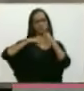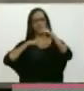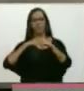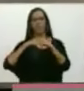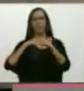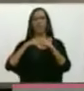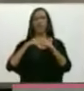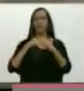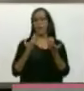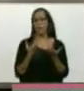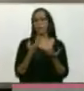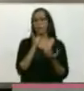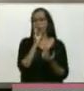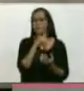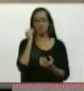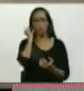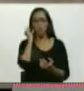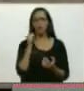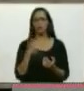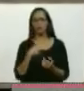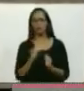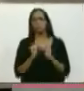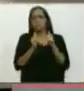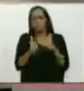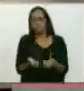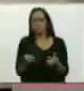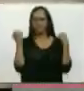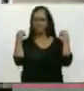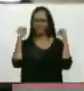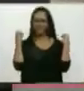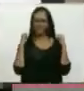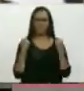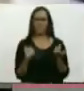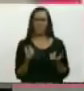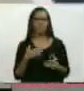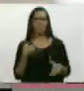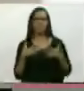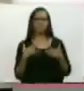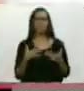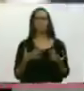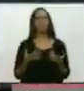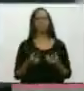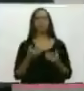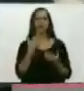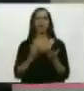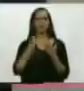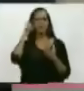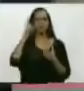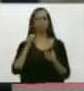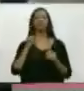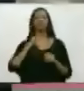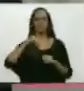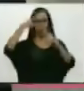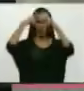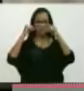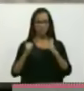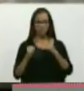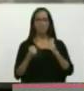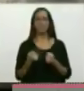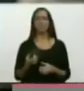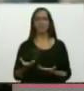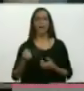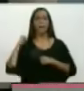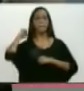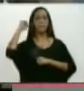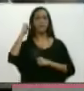el boxeo femenino no existía. Y empecé a entrenar simplemente por hobby. Bueno, ya gracias a Dios soy una profesional. He sido campeona nacional